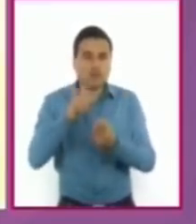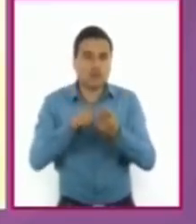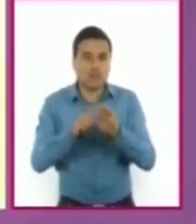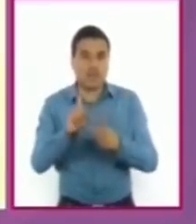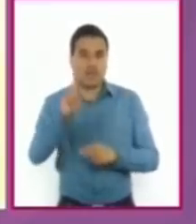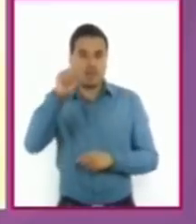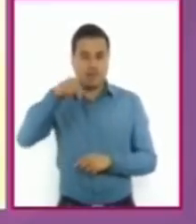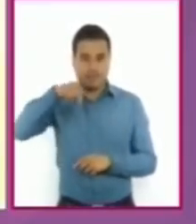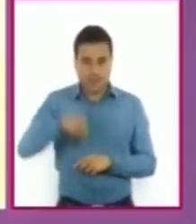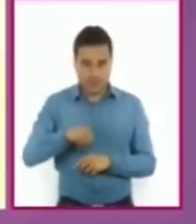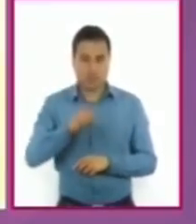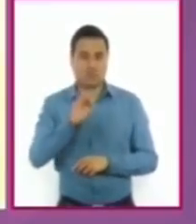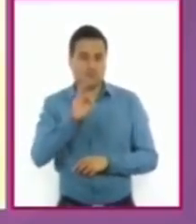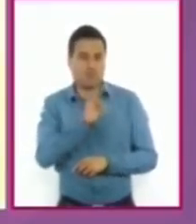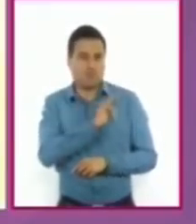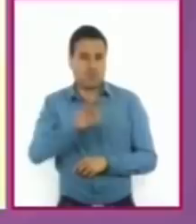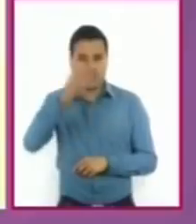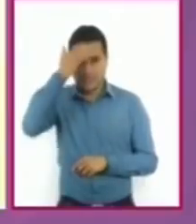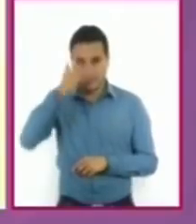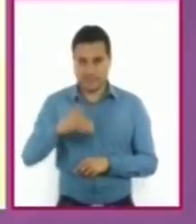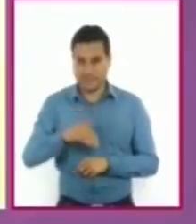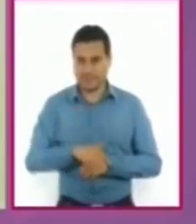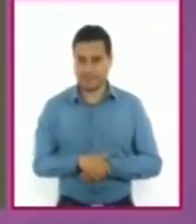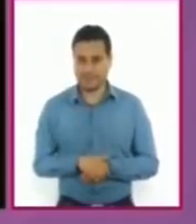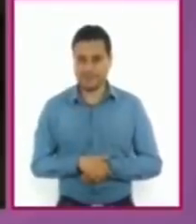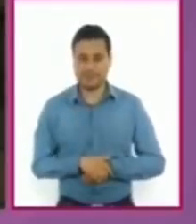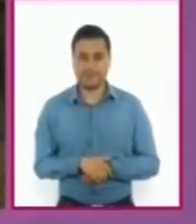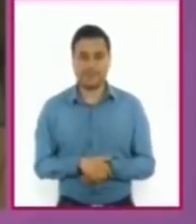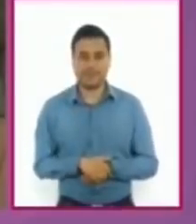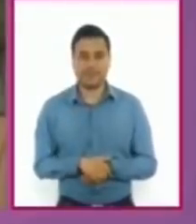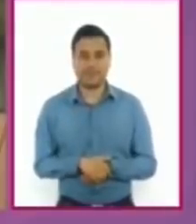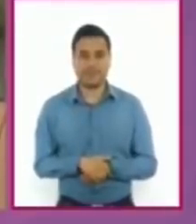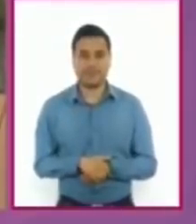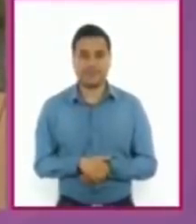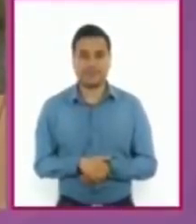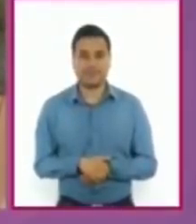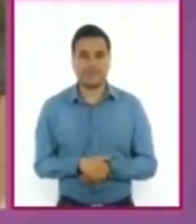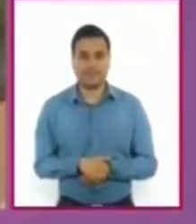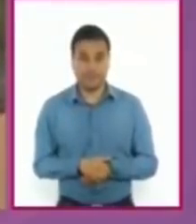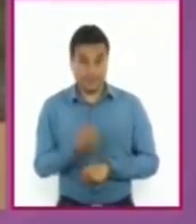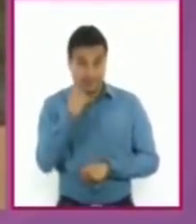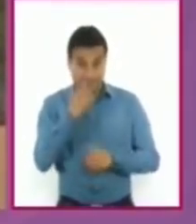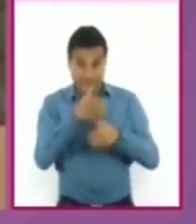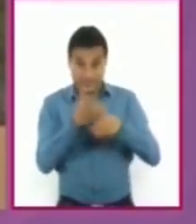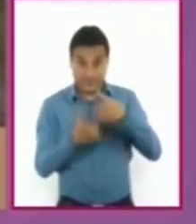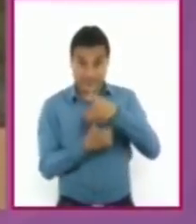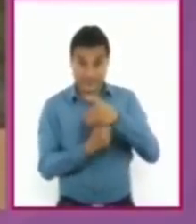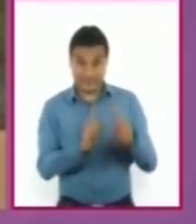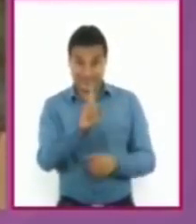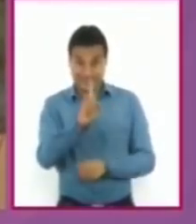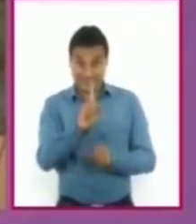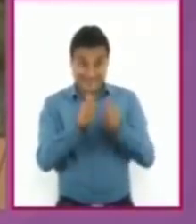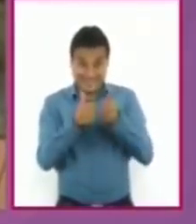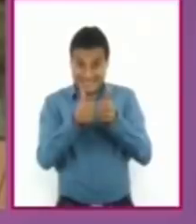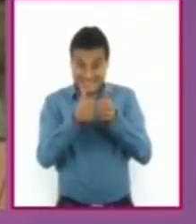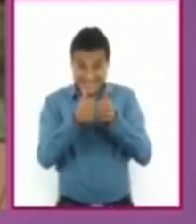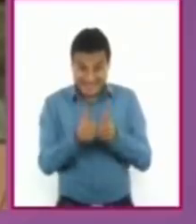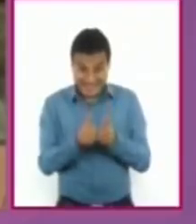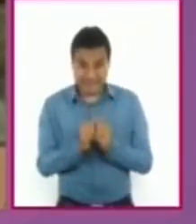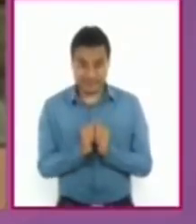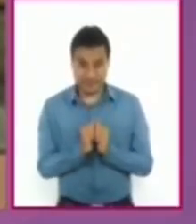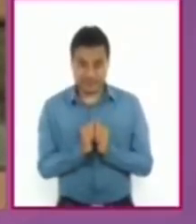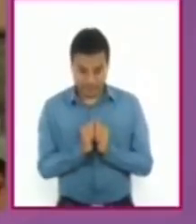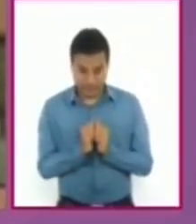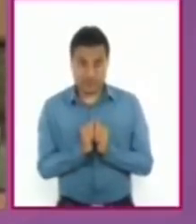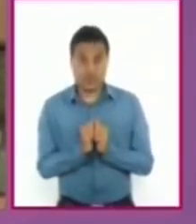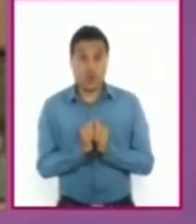arriba, abajo, derecha o izquierda. Para que un cuerpo no se mueva, es necesario que las fuerzas que actúan